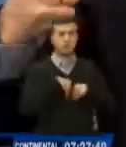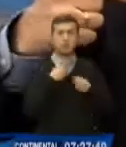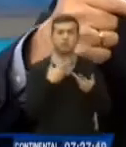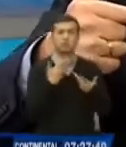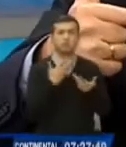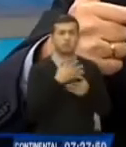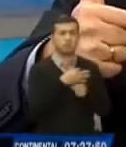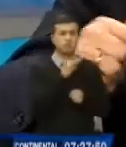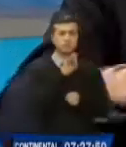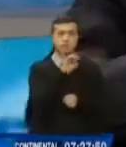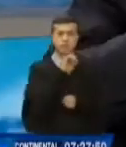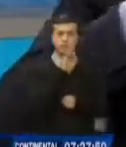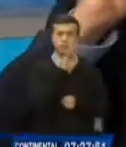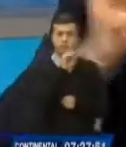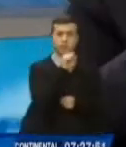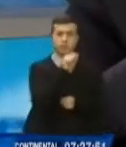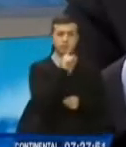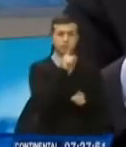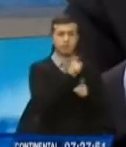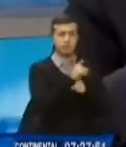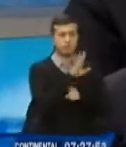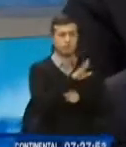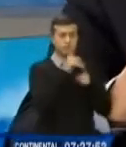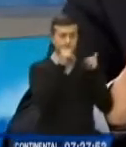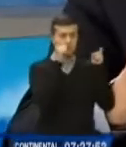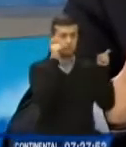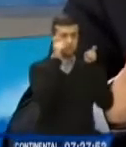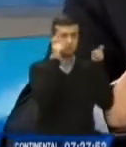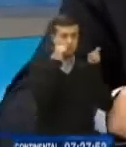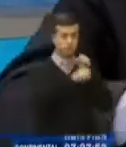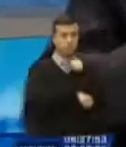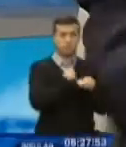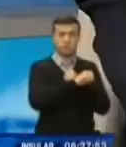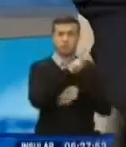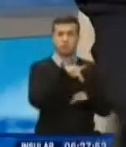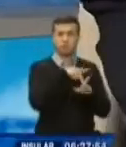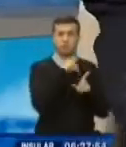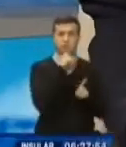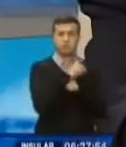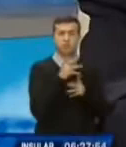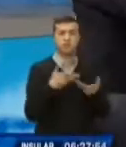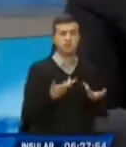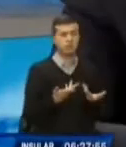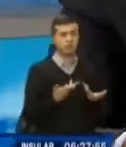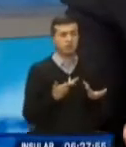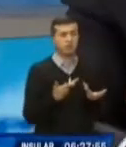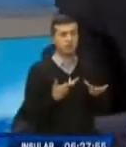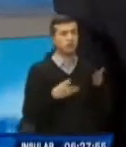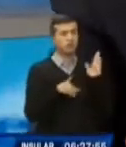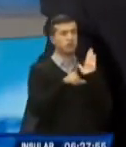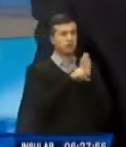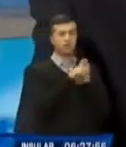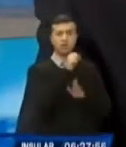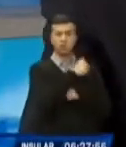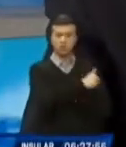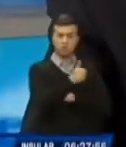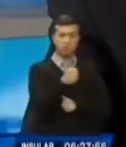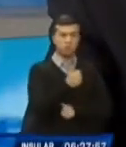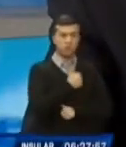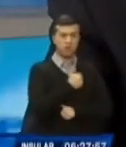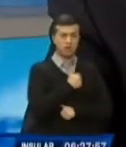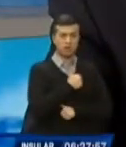que la fifa o las regulaciones de la fifa y del fútbol provisional estaban incluso por encima de legislaciones en los propios países